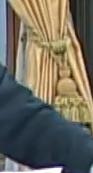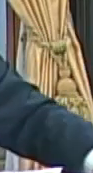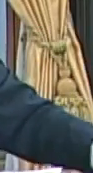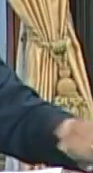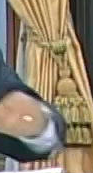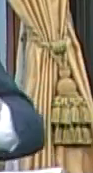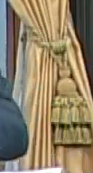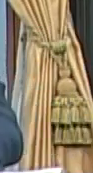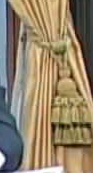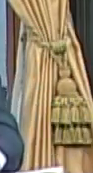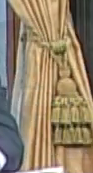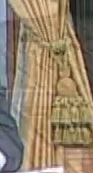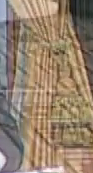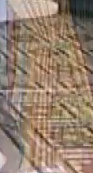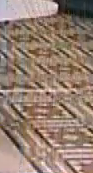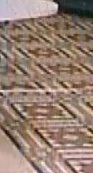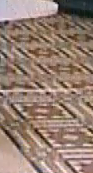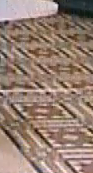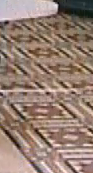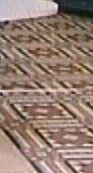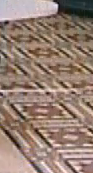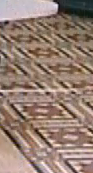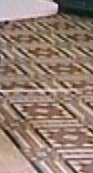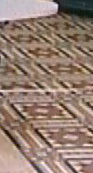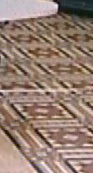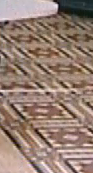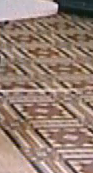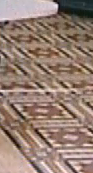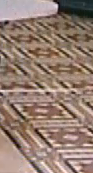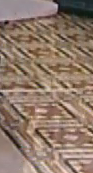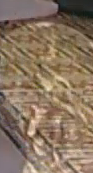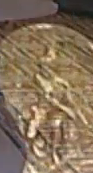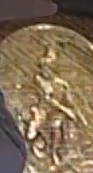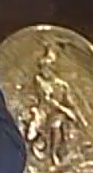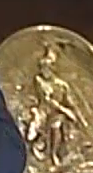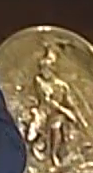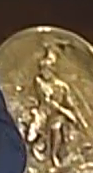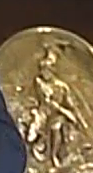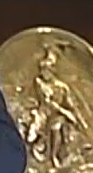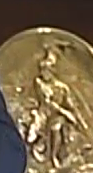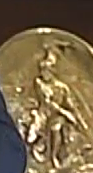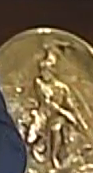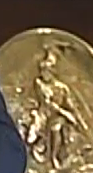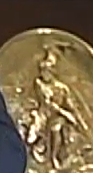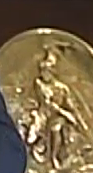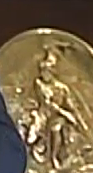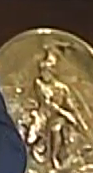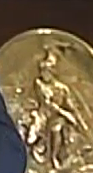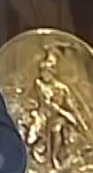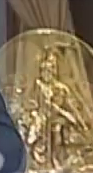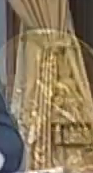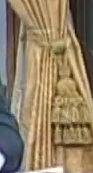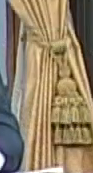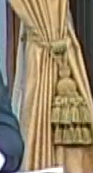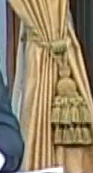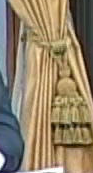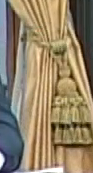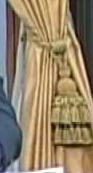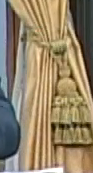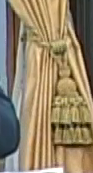que dirige nuestro compañero Tarek El Aissami. Nuevos precios acordados y pido al pueblo